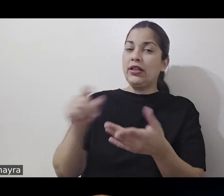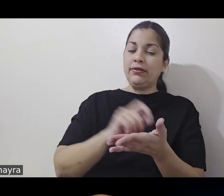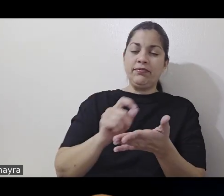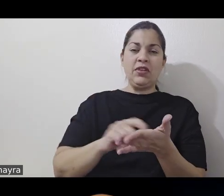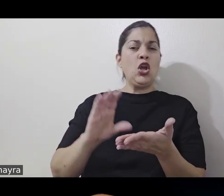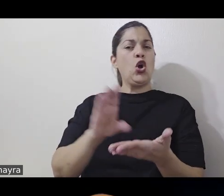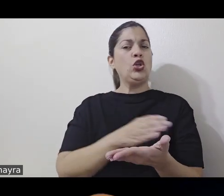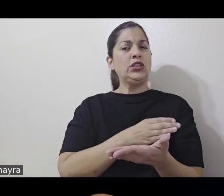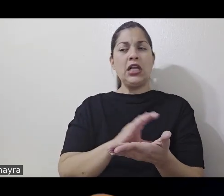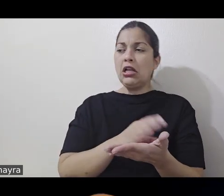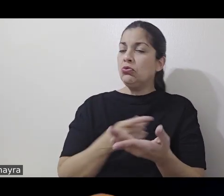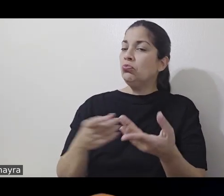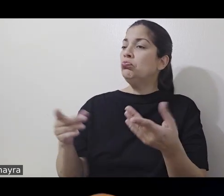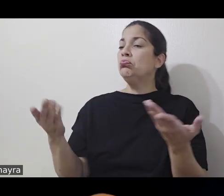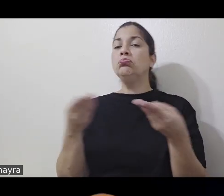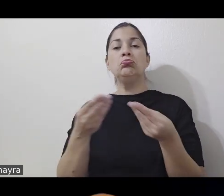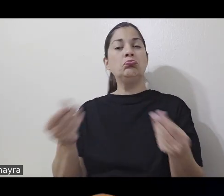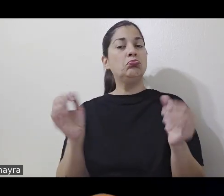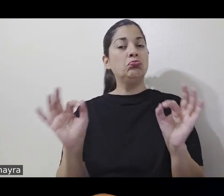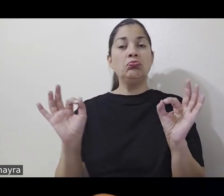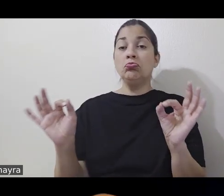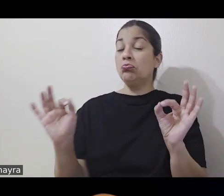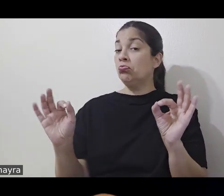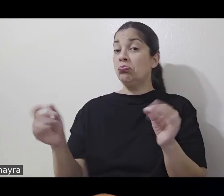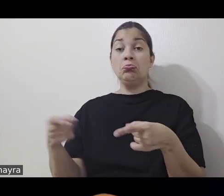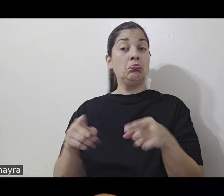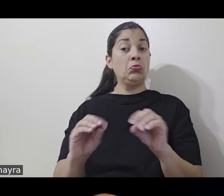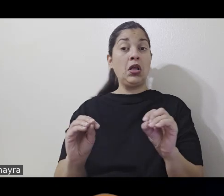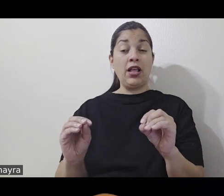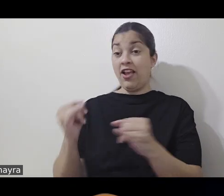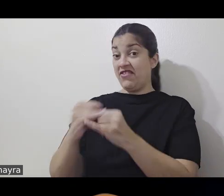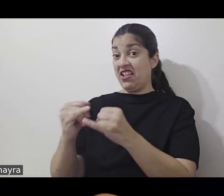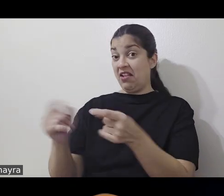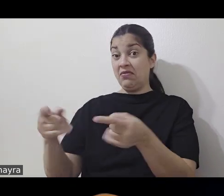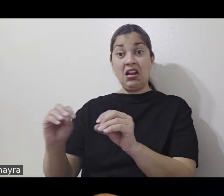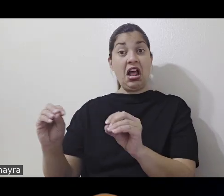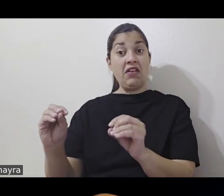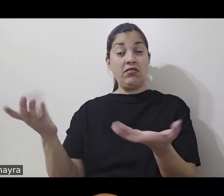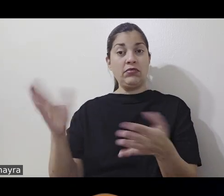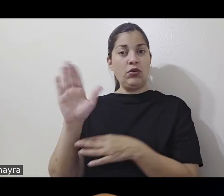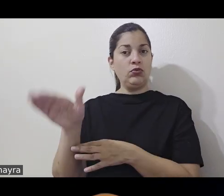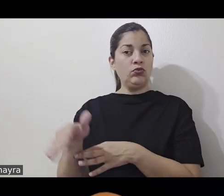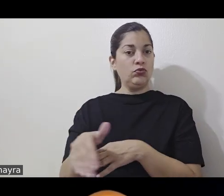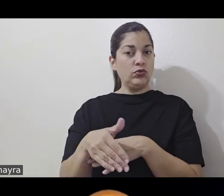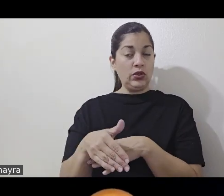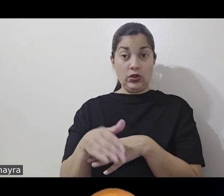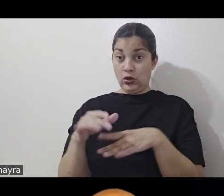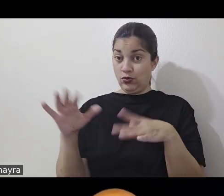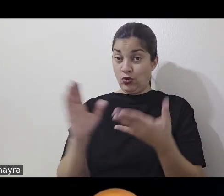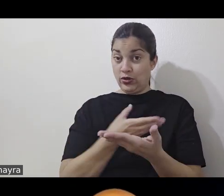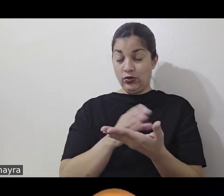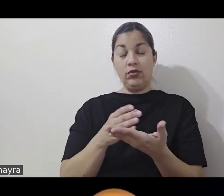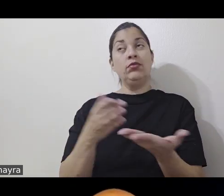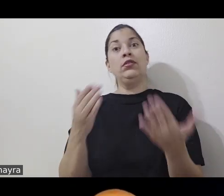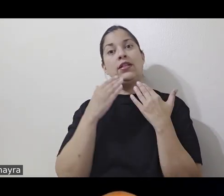fluyó bien, no hubo evento, el concierto fluyó bien, no hubo evento, y al final no pasó nada en todas las noches del concierto. Por lo menos no se inventó